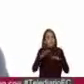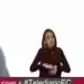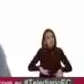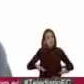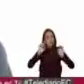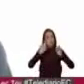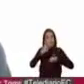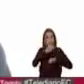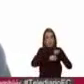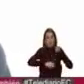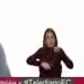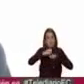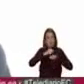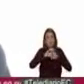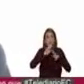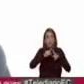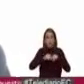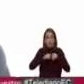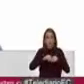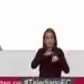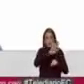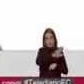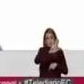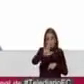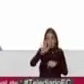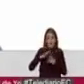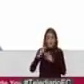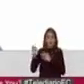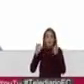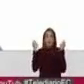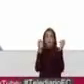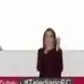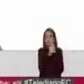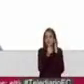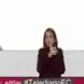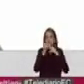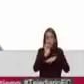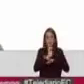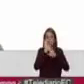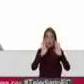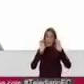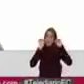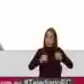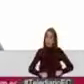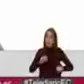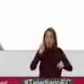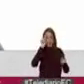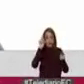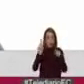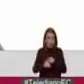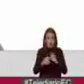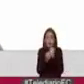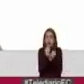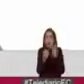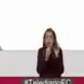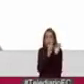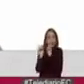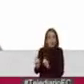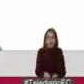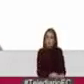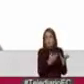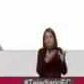un rebote. Y eso va a depender principalmente de la capacidad que tengamos los ecuatorianos para ponernos de acuerdo entre nosotros, es decir, que las